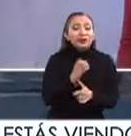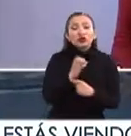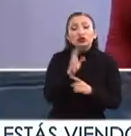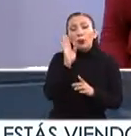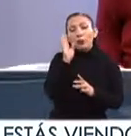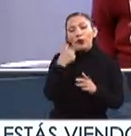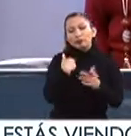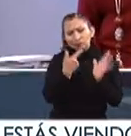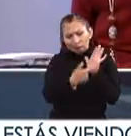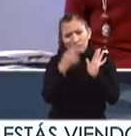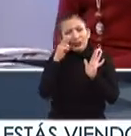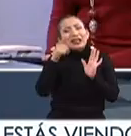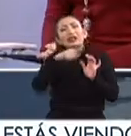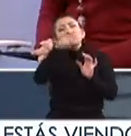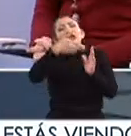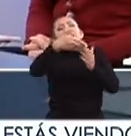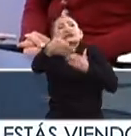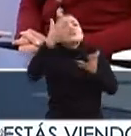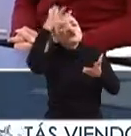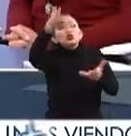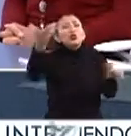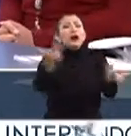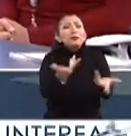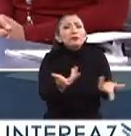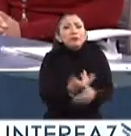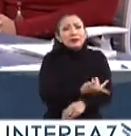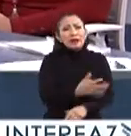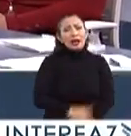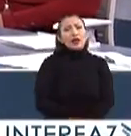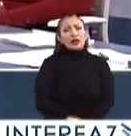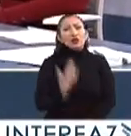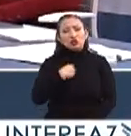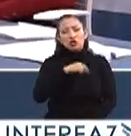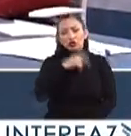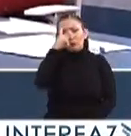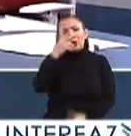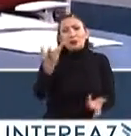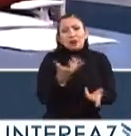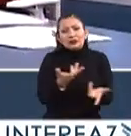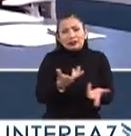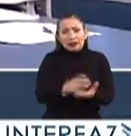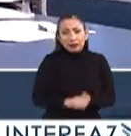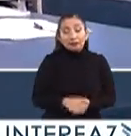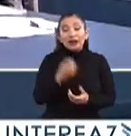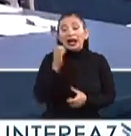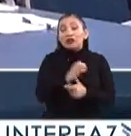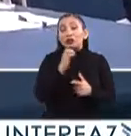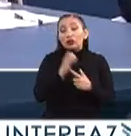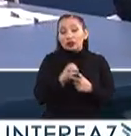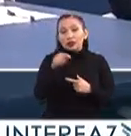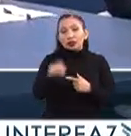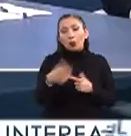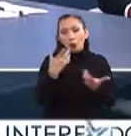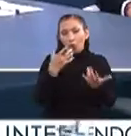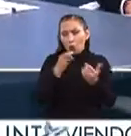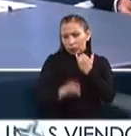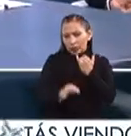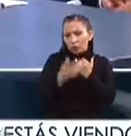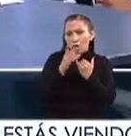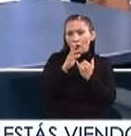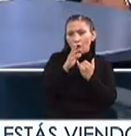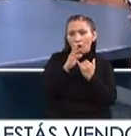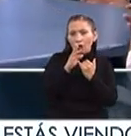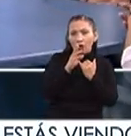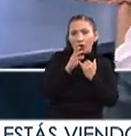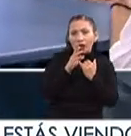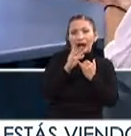esta reflexión de decir qué sigue, ¿no? Hacia dónde caminamos, hacia dónde vamos, ¿no? Entonces, el desenlace un poco, bueno, sin decirles mucho más, sí, claro,